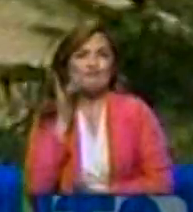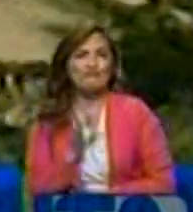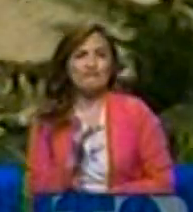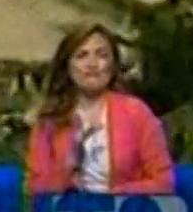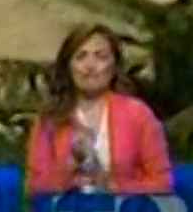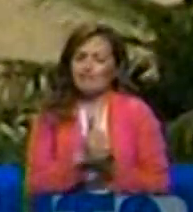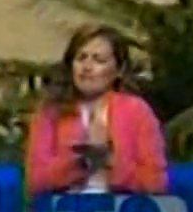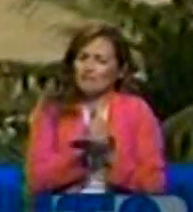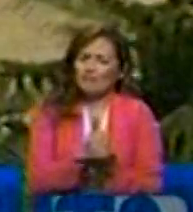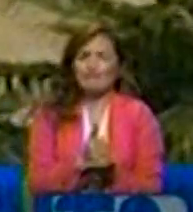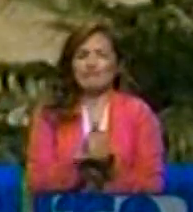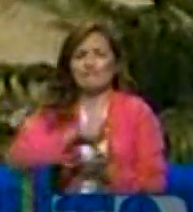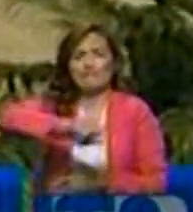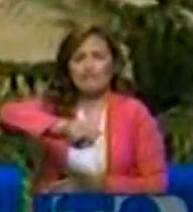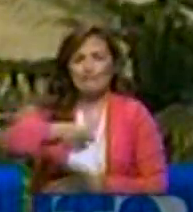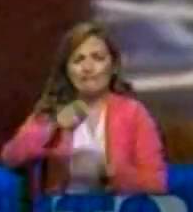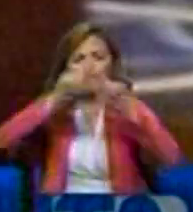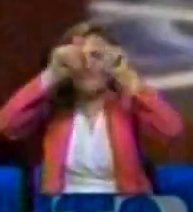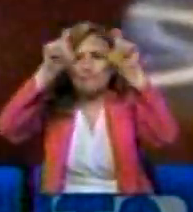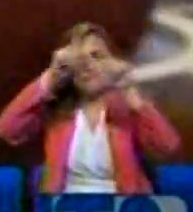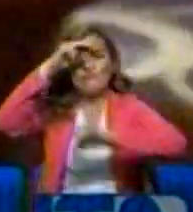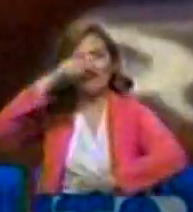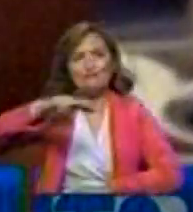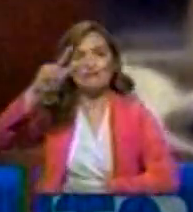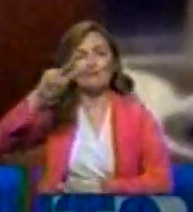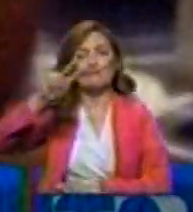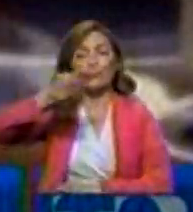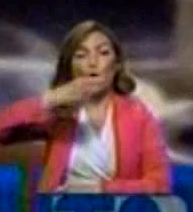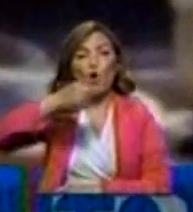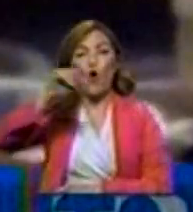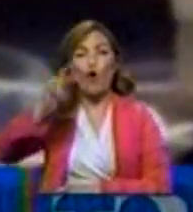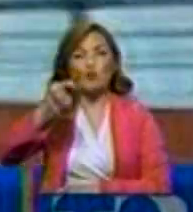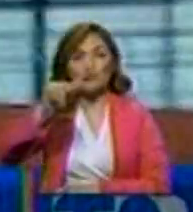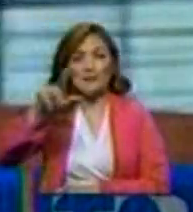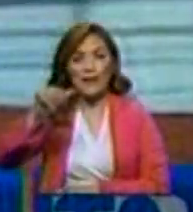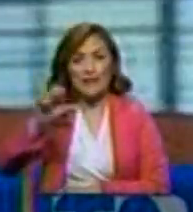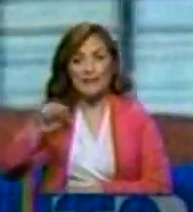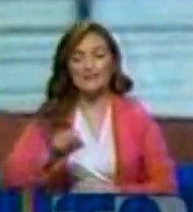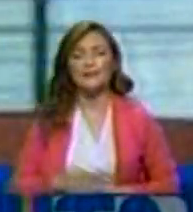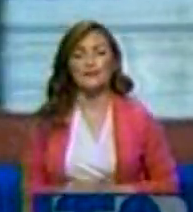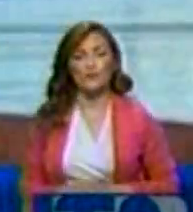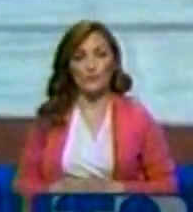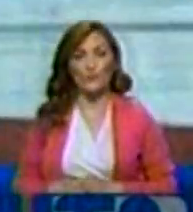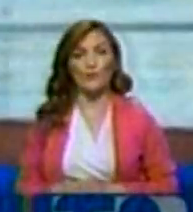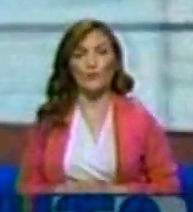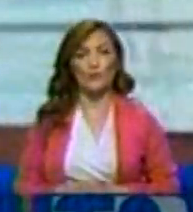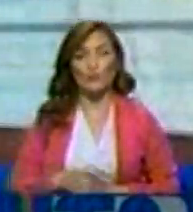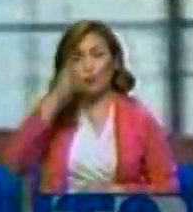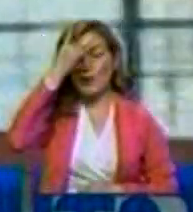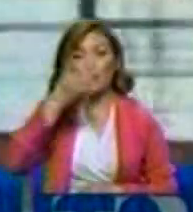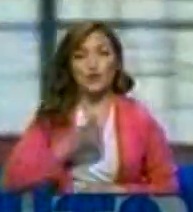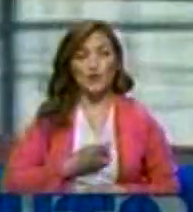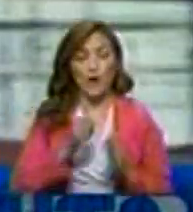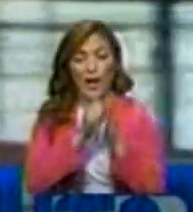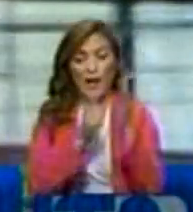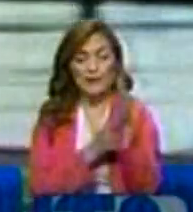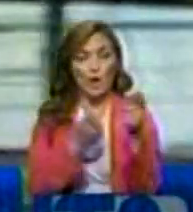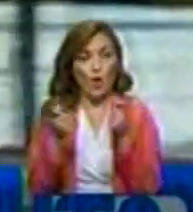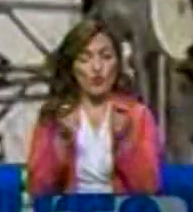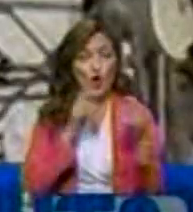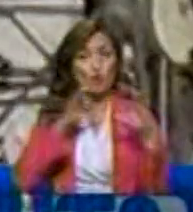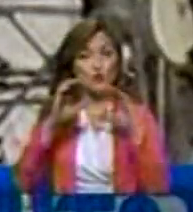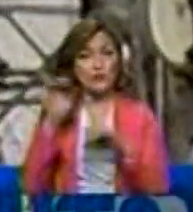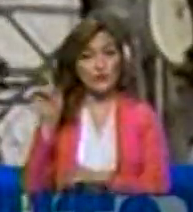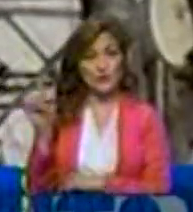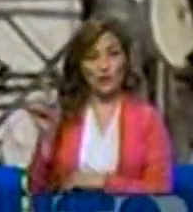beneficiaron a los medios vinculados al empresario mexicano ángel gonzález sin embargo en parte la decisión del arco tel aún no se ha podido